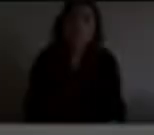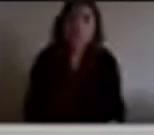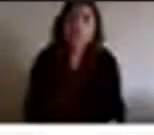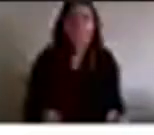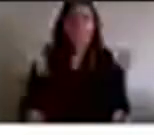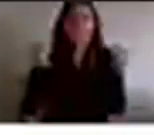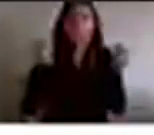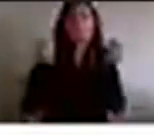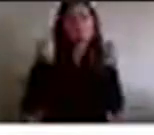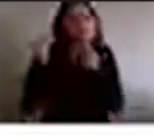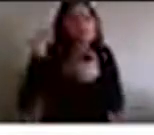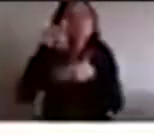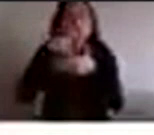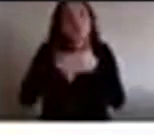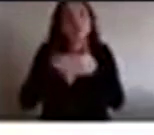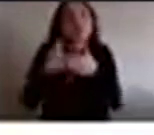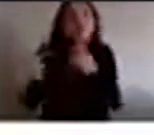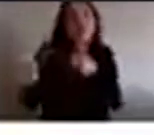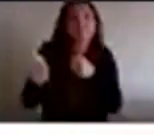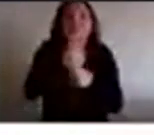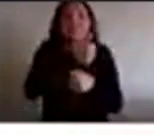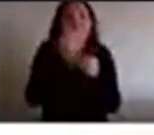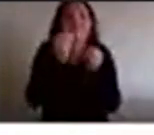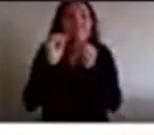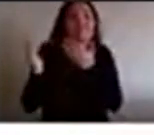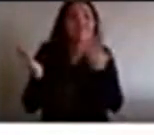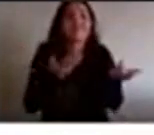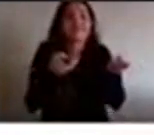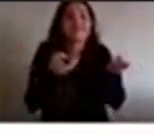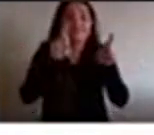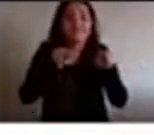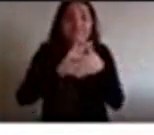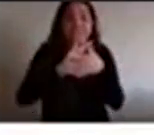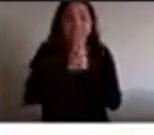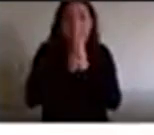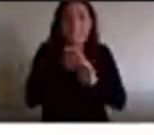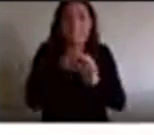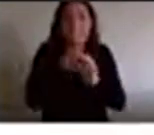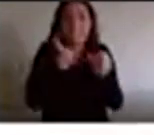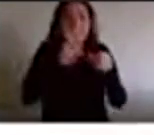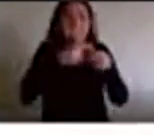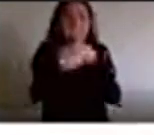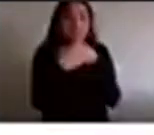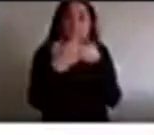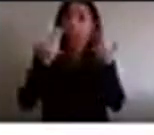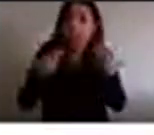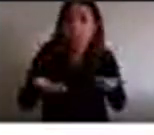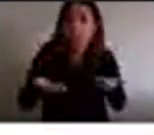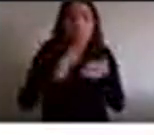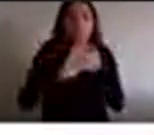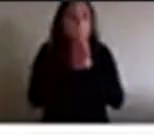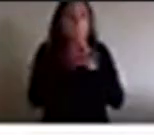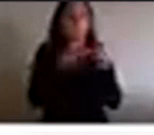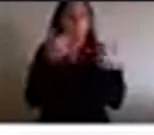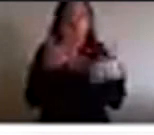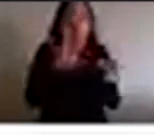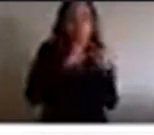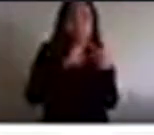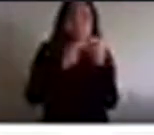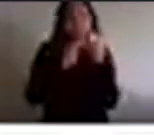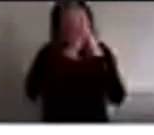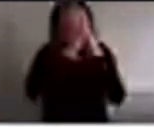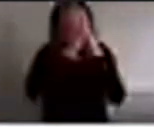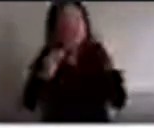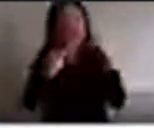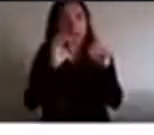Bueno, y muy buenas tardes a todos. Bienvenidos nuevamente a todos los asistentes, a la gente que se conecta desde sus casas o